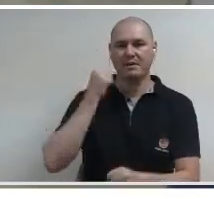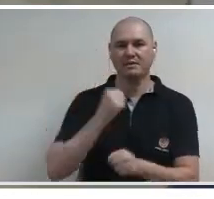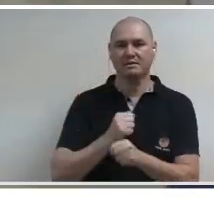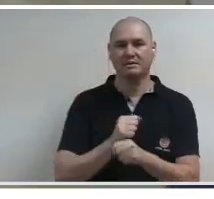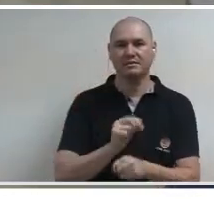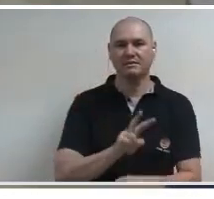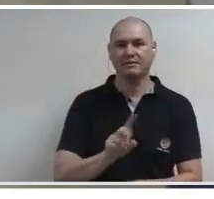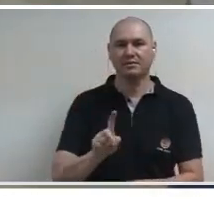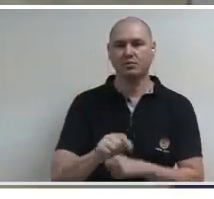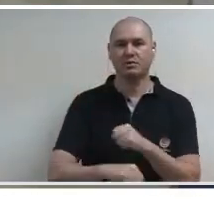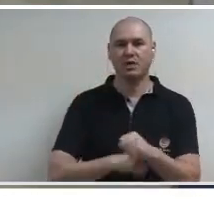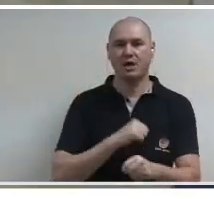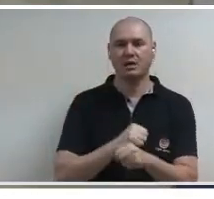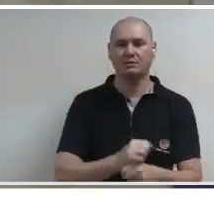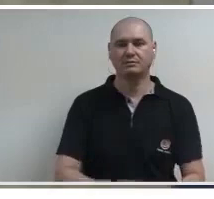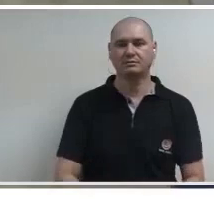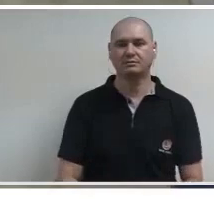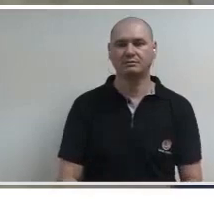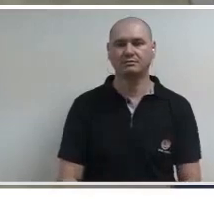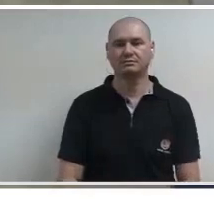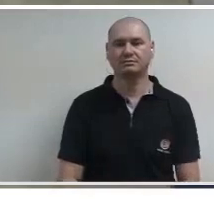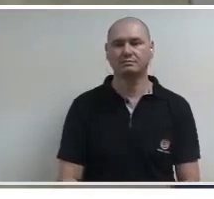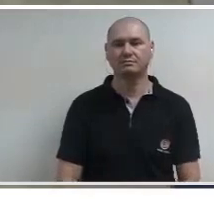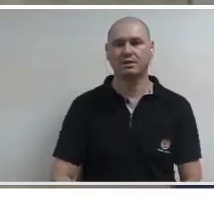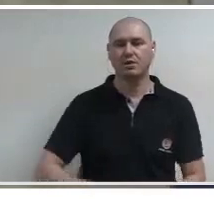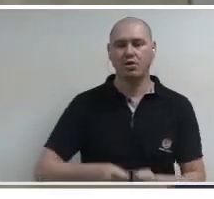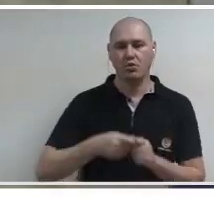laboral 21 años. Auxiliar